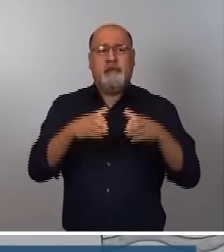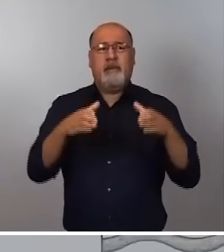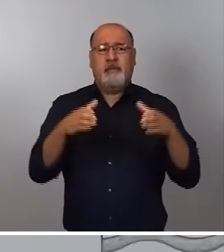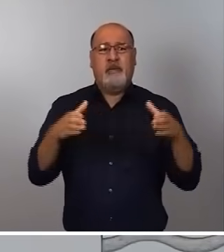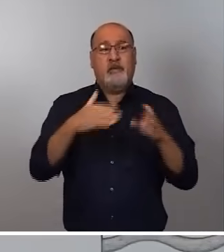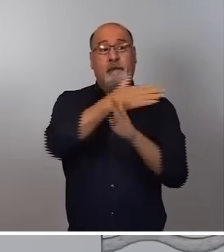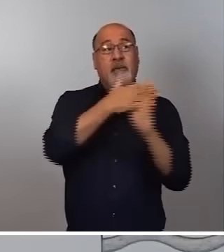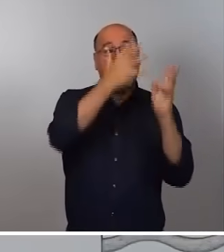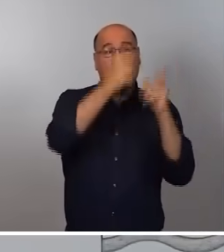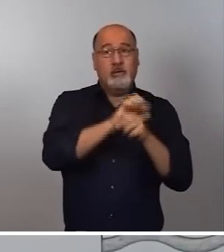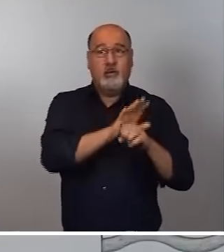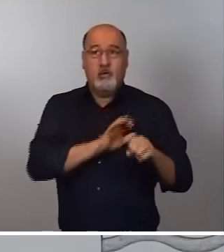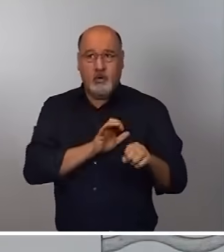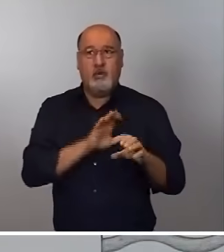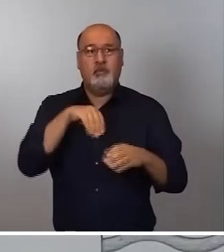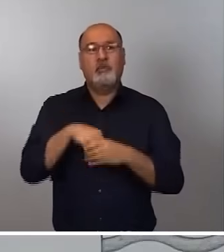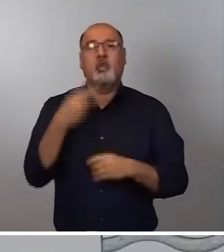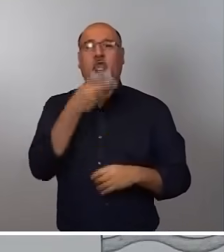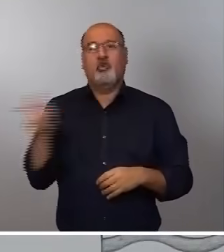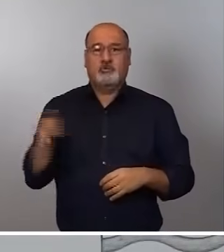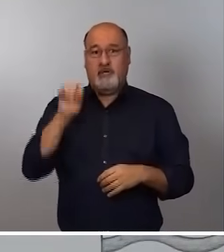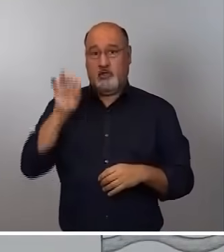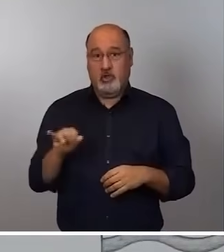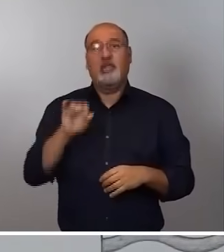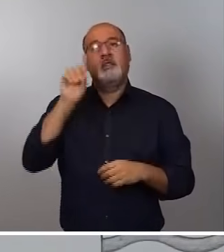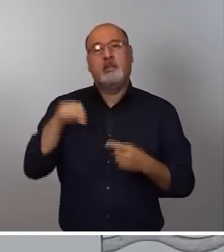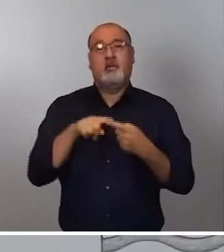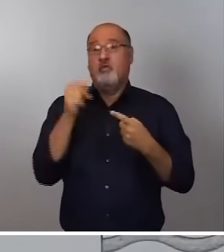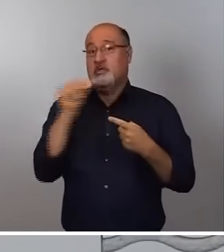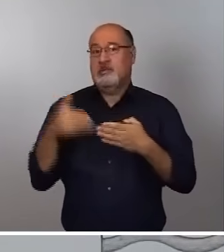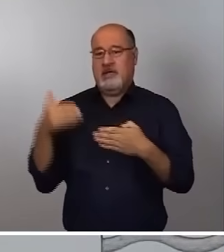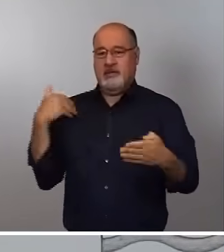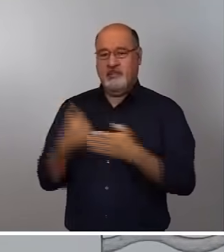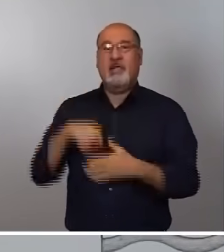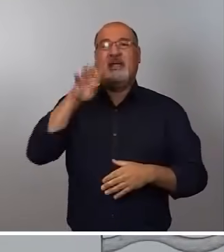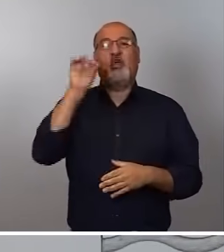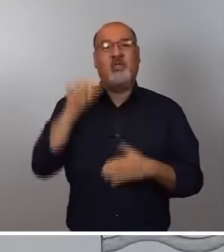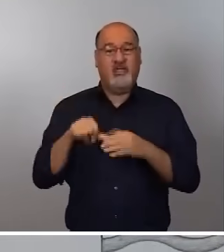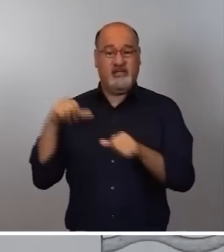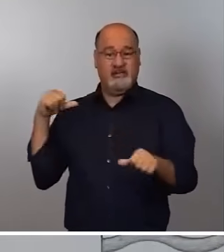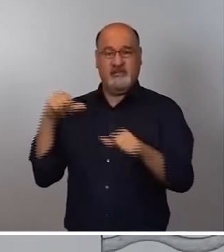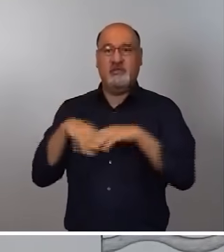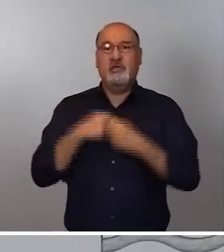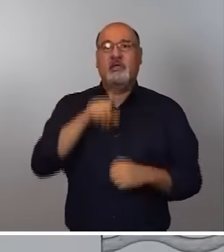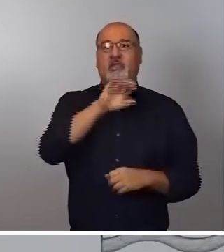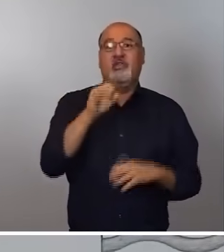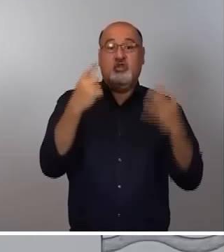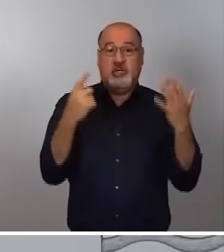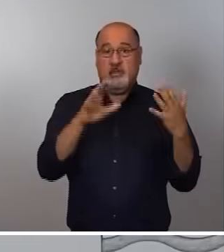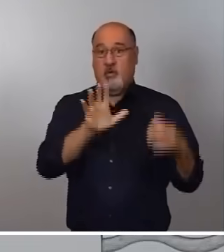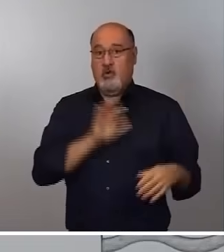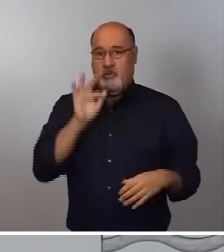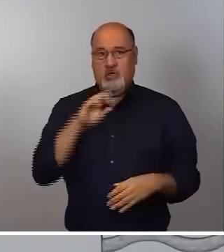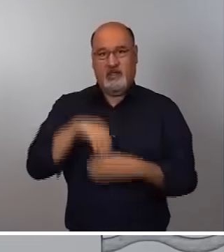tanto a 14 días como 7 en este caso 14 días pasando de los 106 casos por 100.000